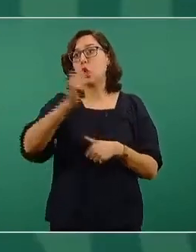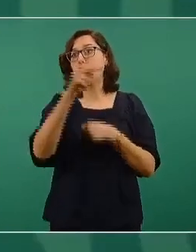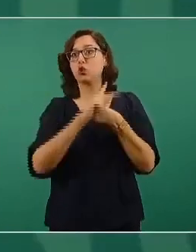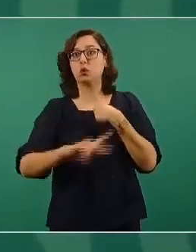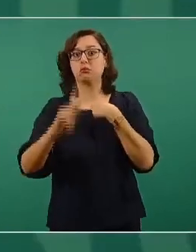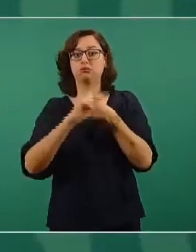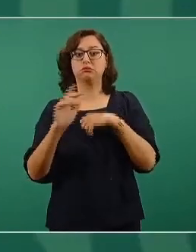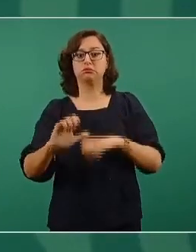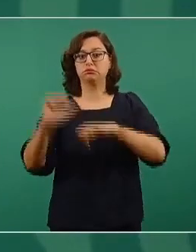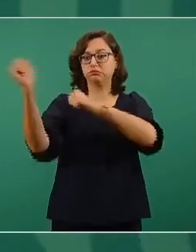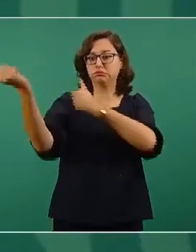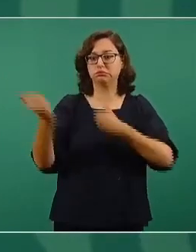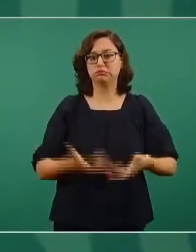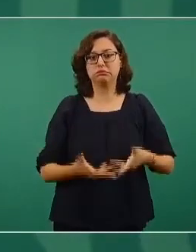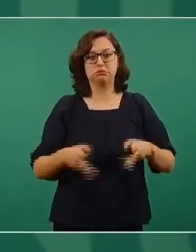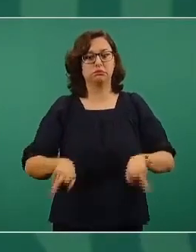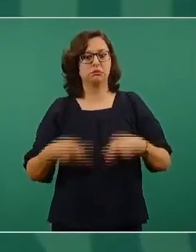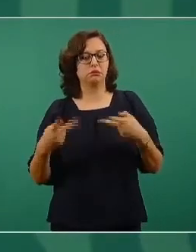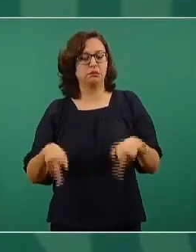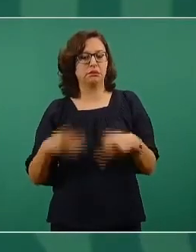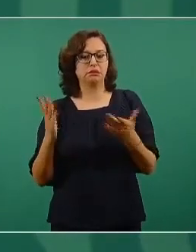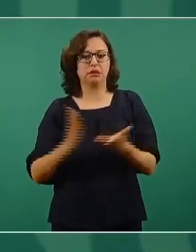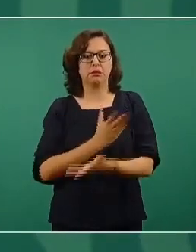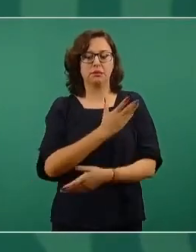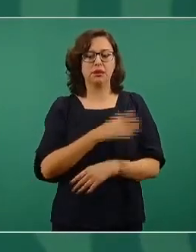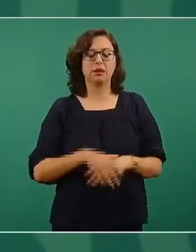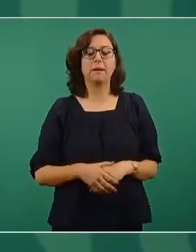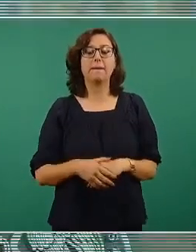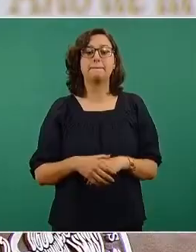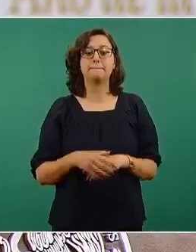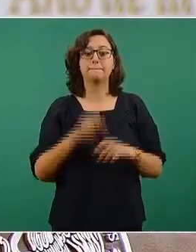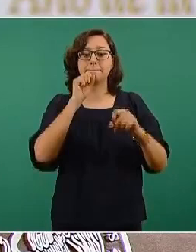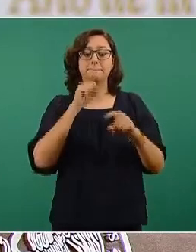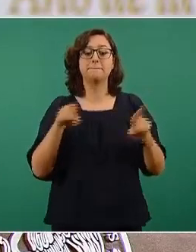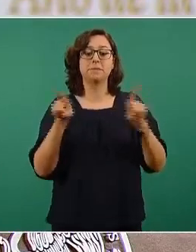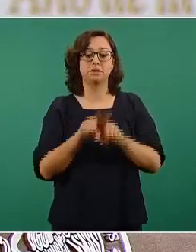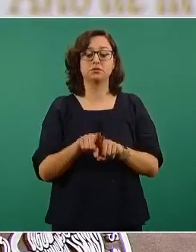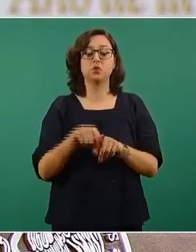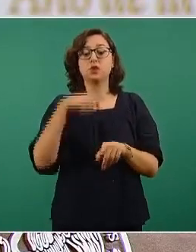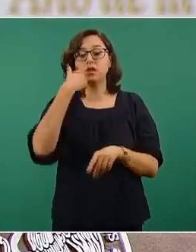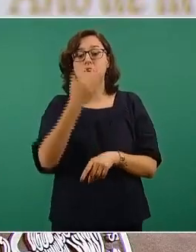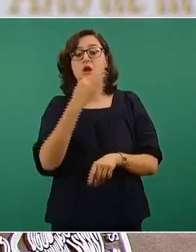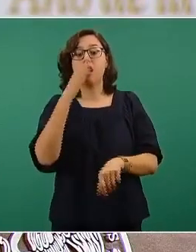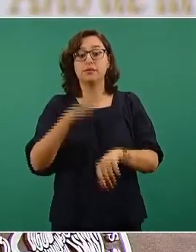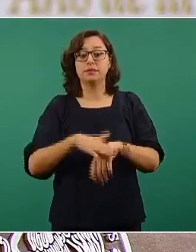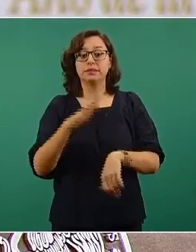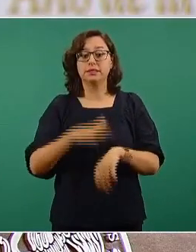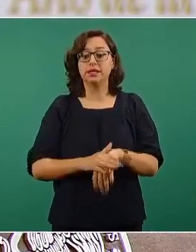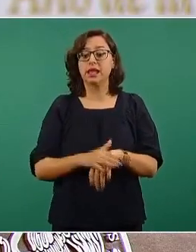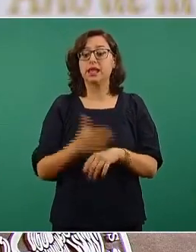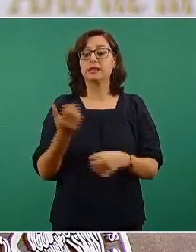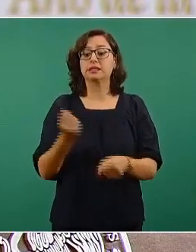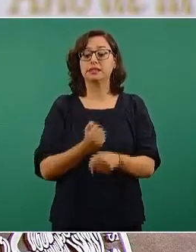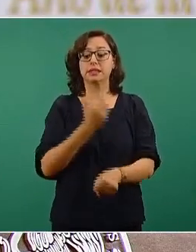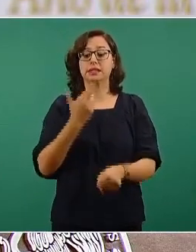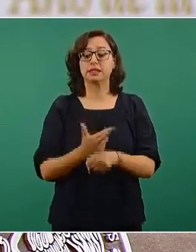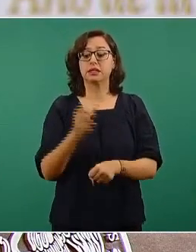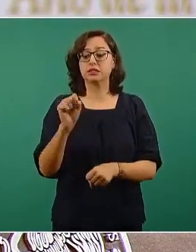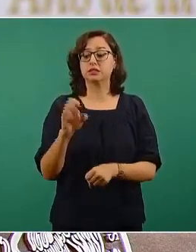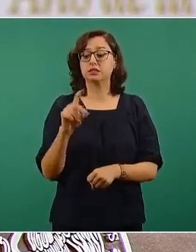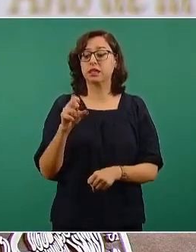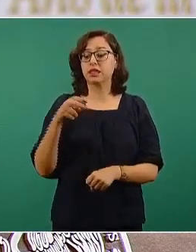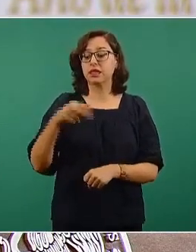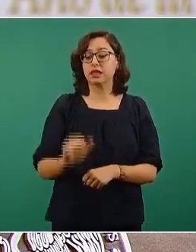quería decirles es que hoy el secretario de la Defensa presentó el informe semanal sobre las